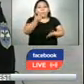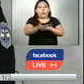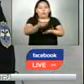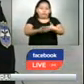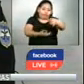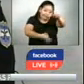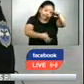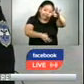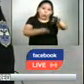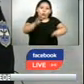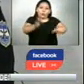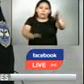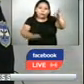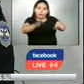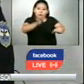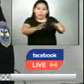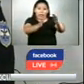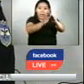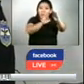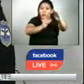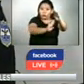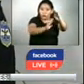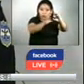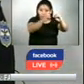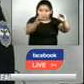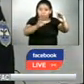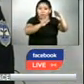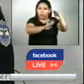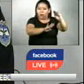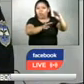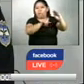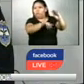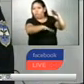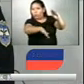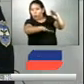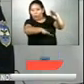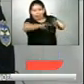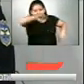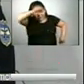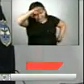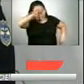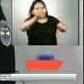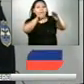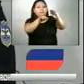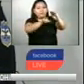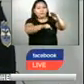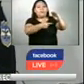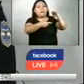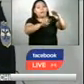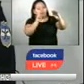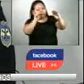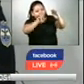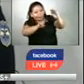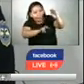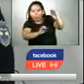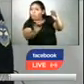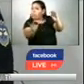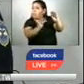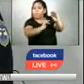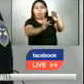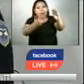judicial en la residencia de él allá en la jurisdicción de Cojutepeque. Hasta este momento no se